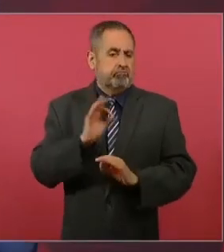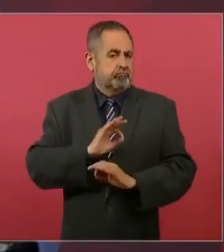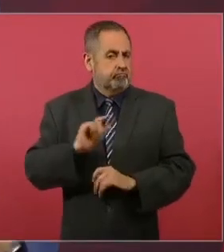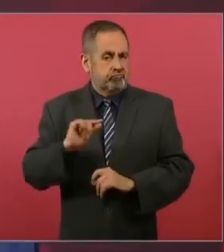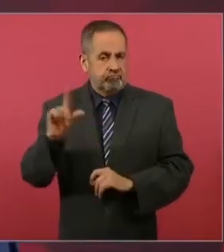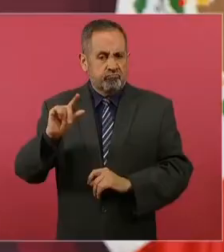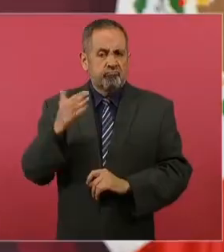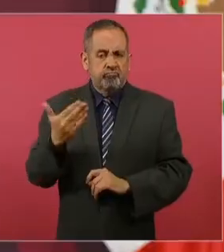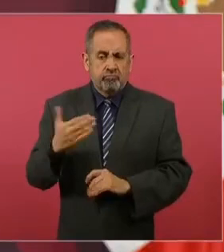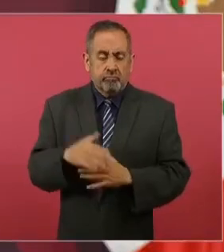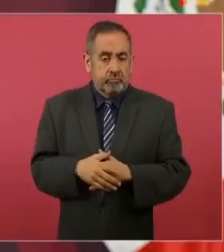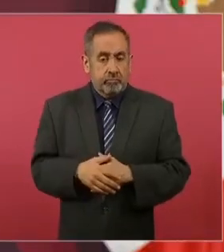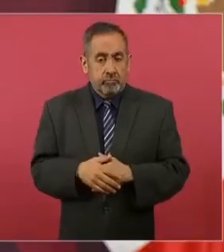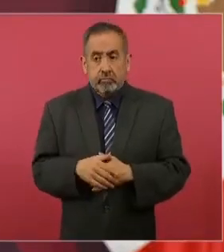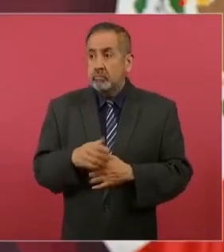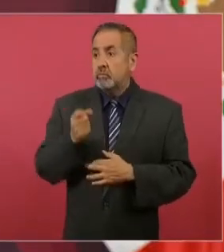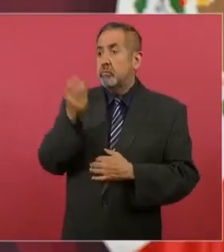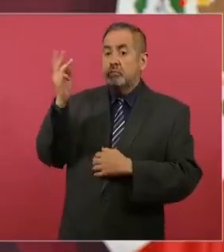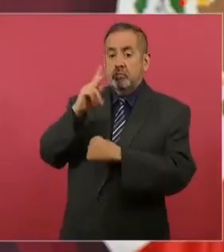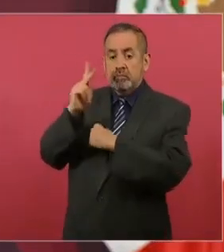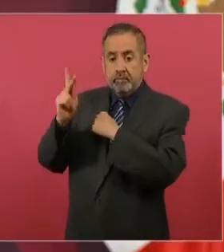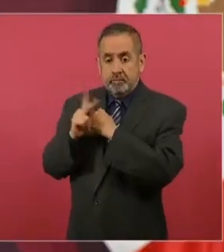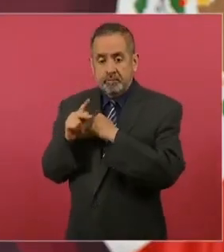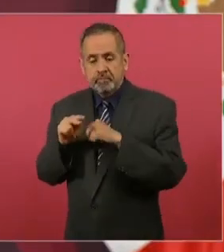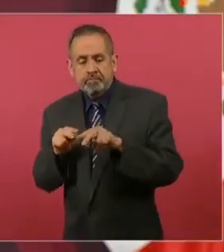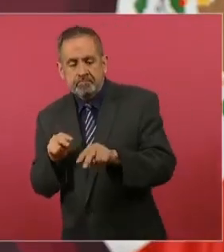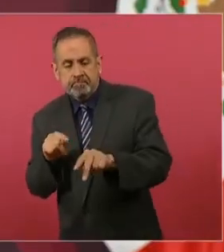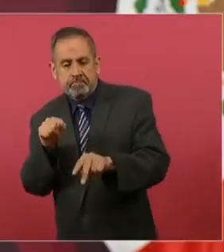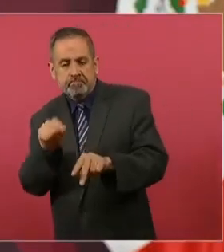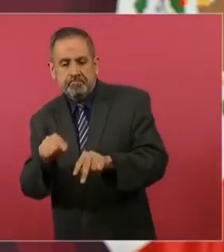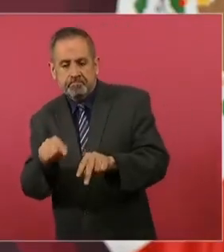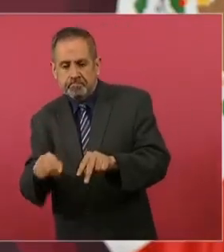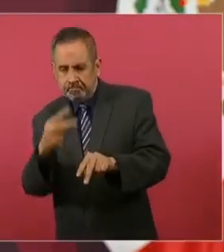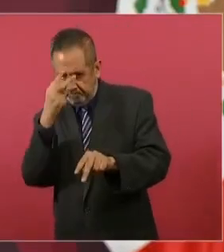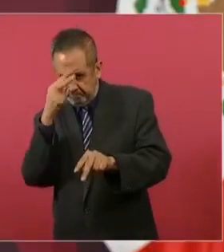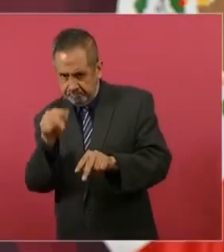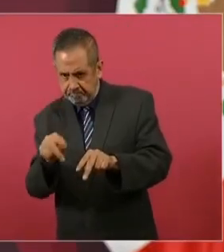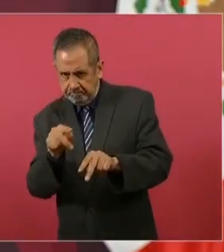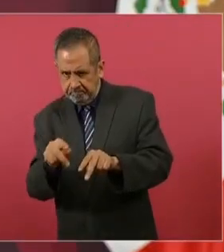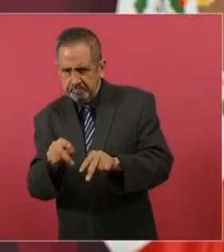países más atractivos para la inversión extranjera